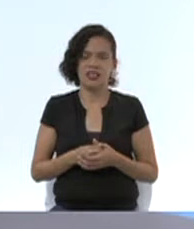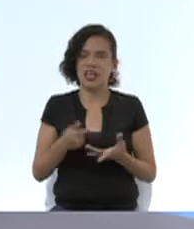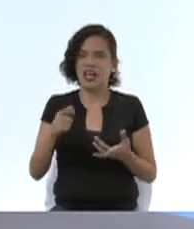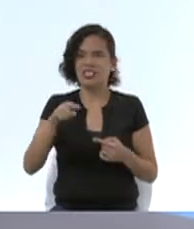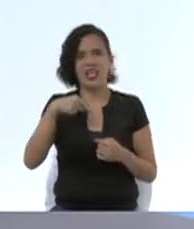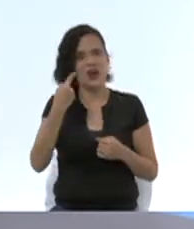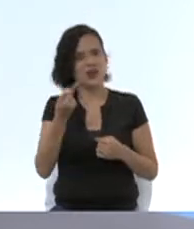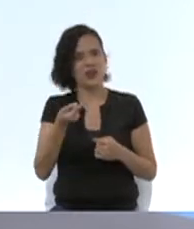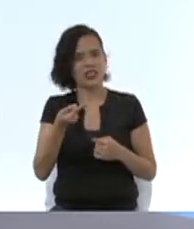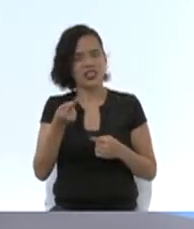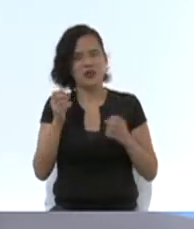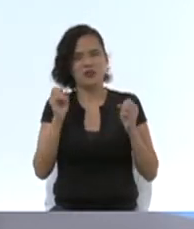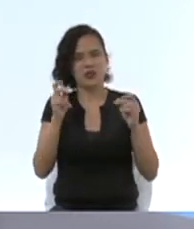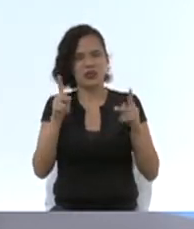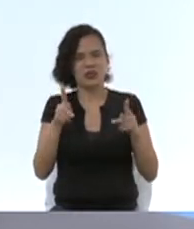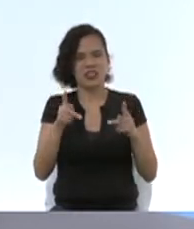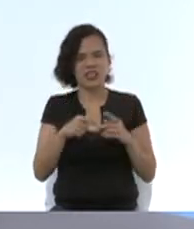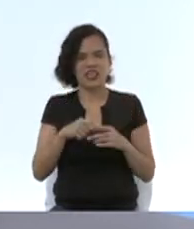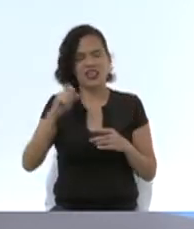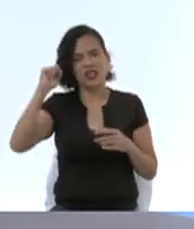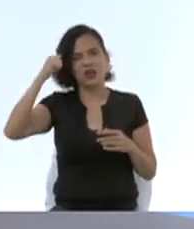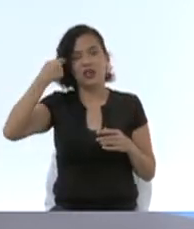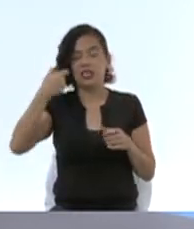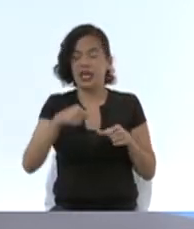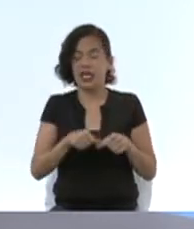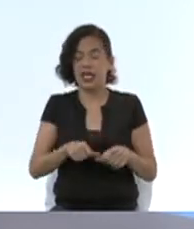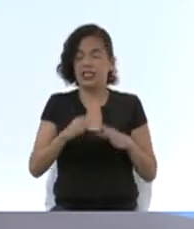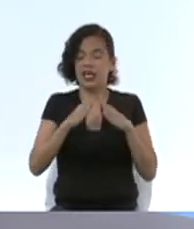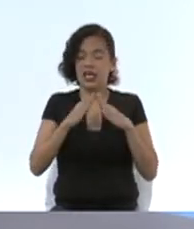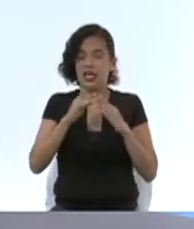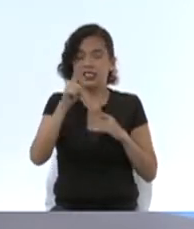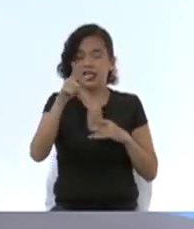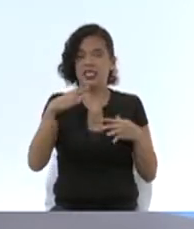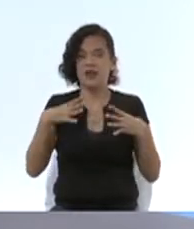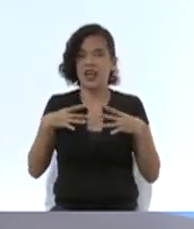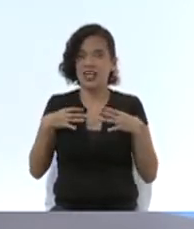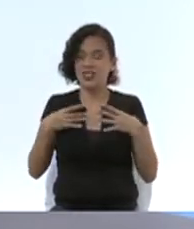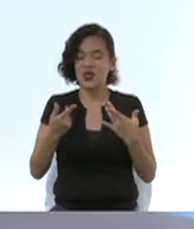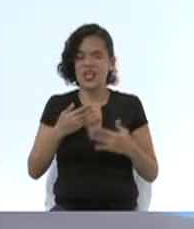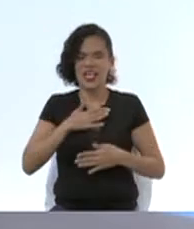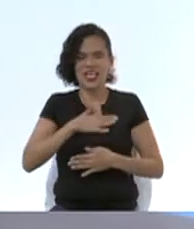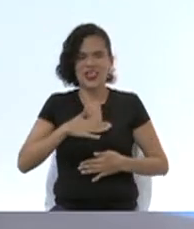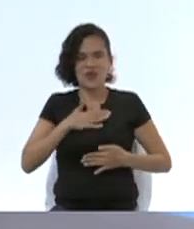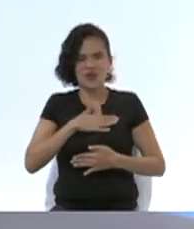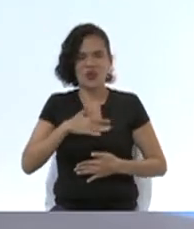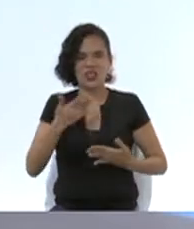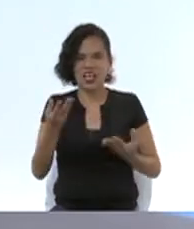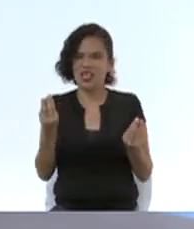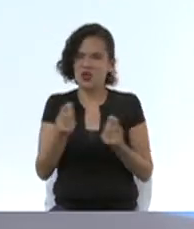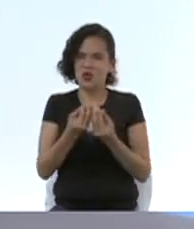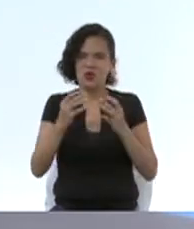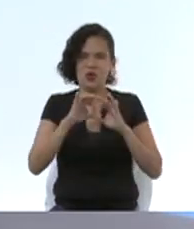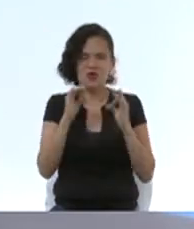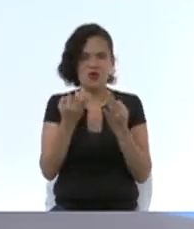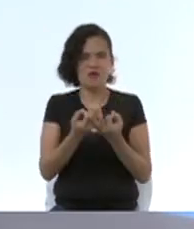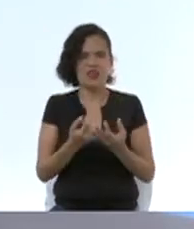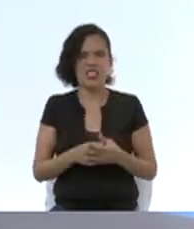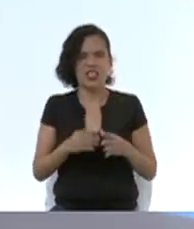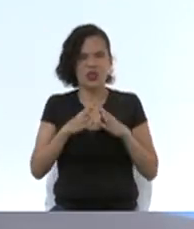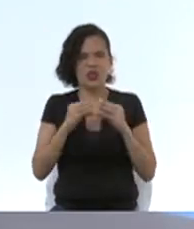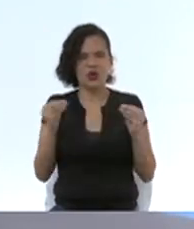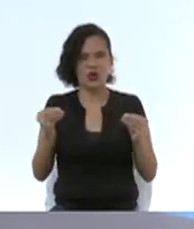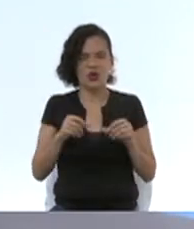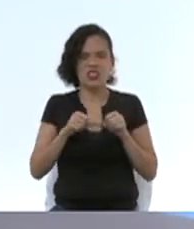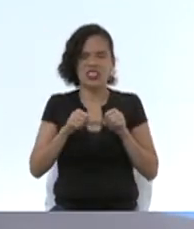la próxima, recordando que quédate en casa en estas vacaciones, que disfrutarán en familias todas y